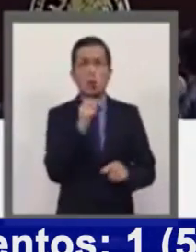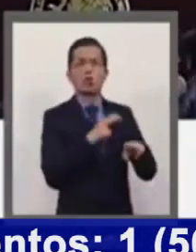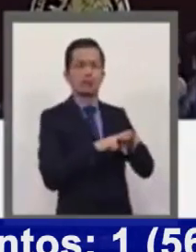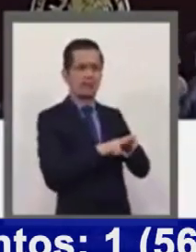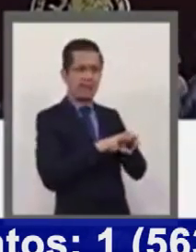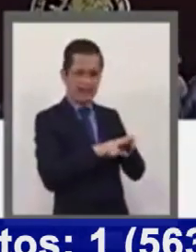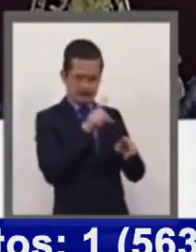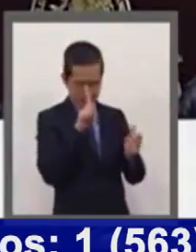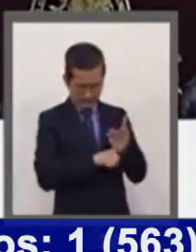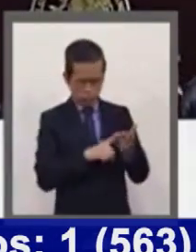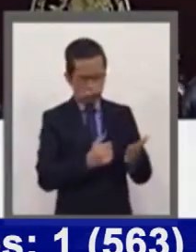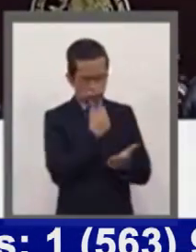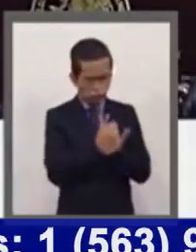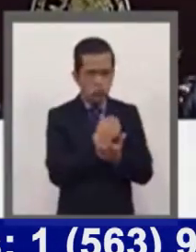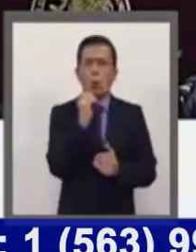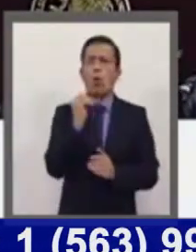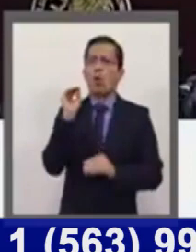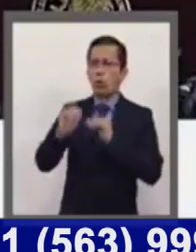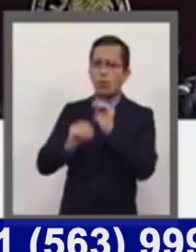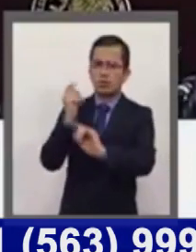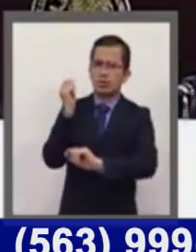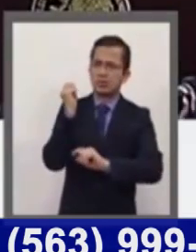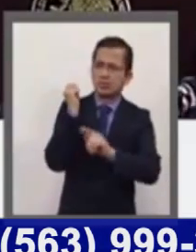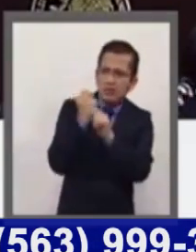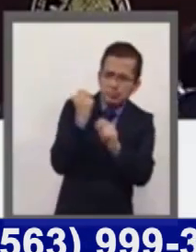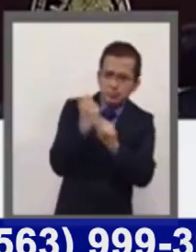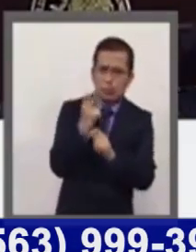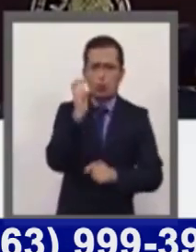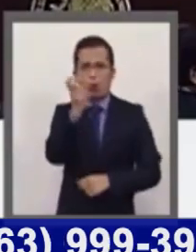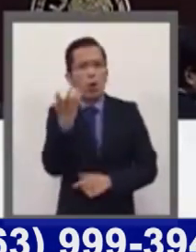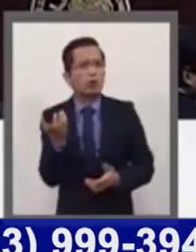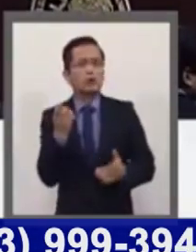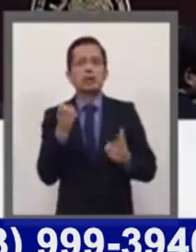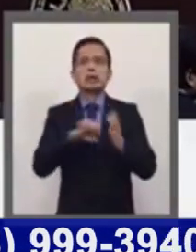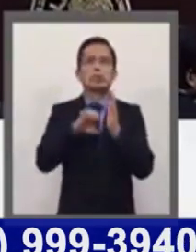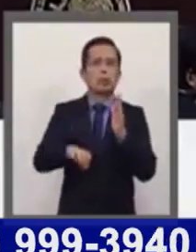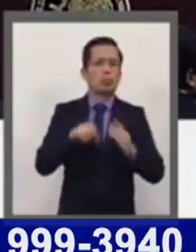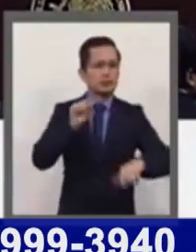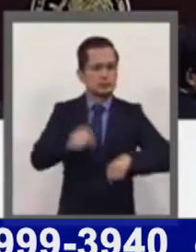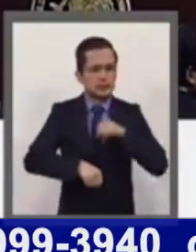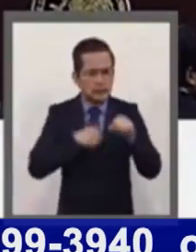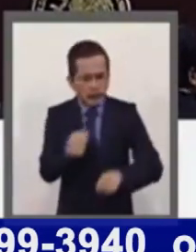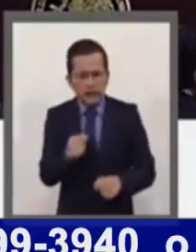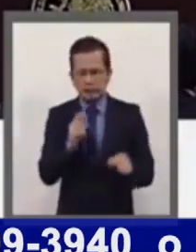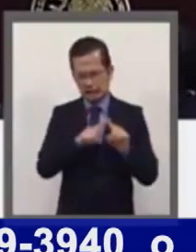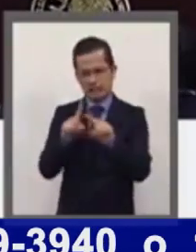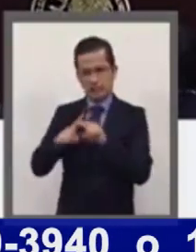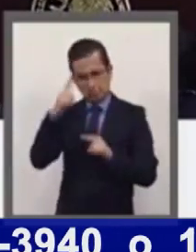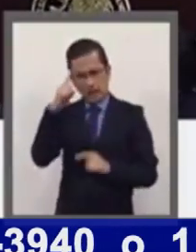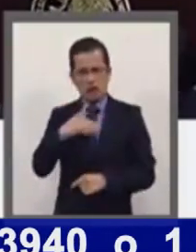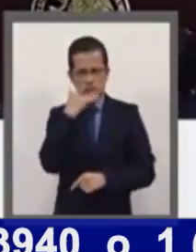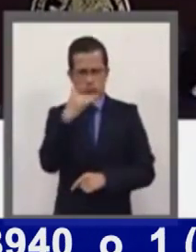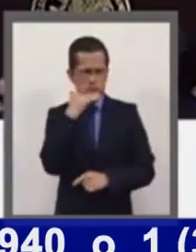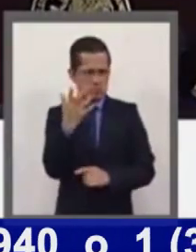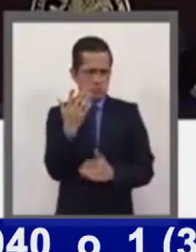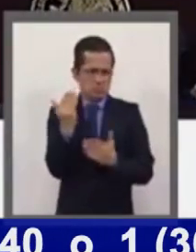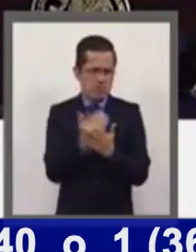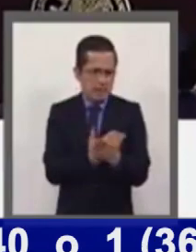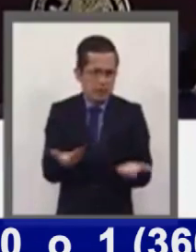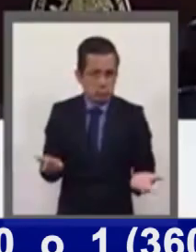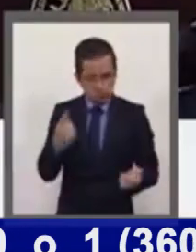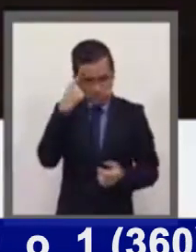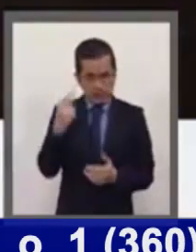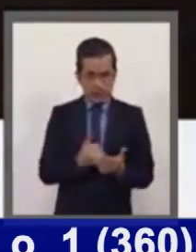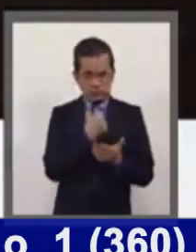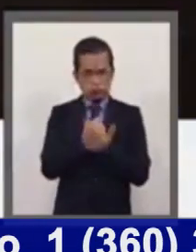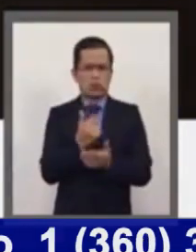hacer transporte público, bicicleta y medios que no contaminen el medio ambiente y que hagan de nuestras